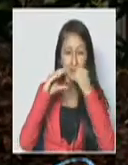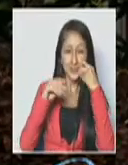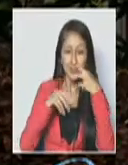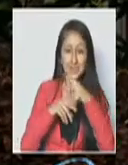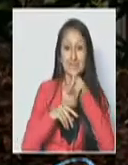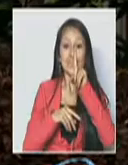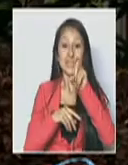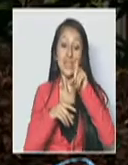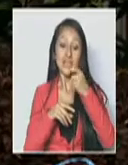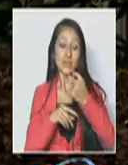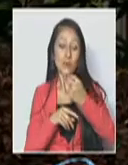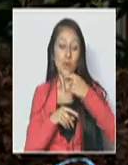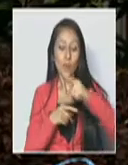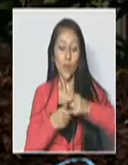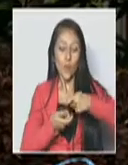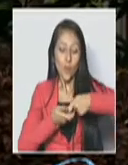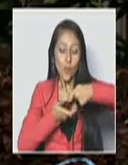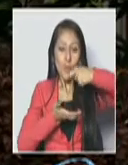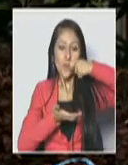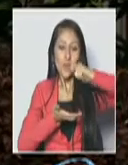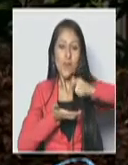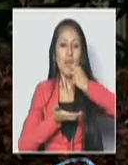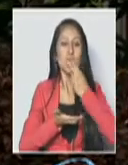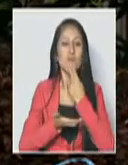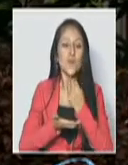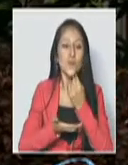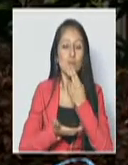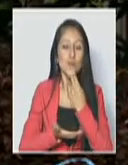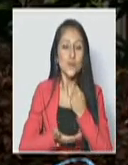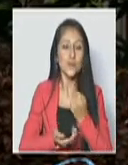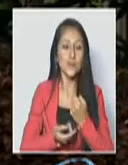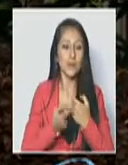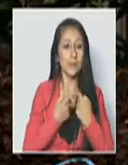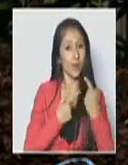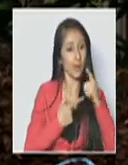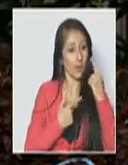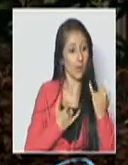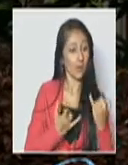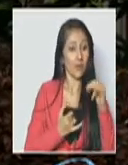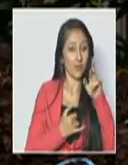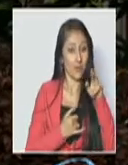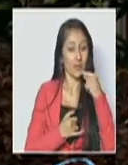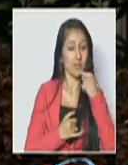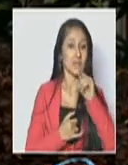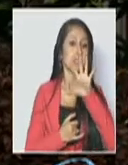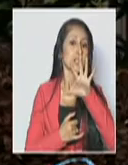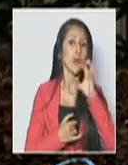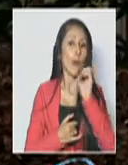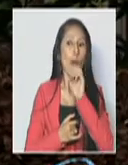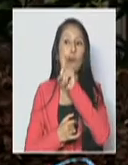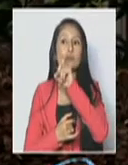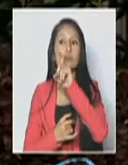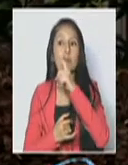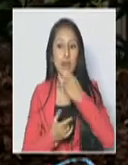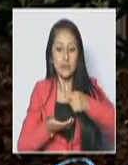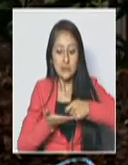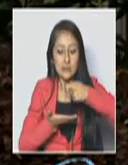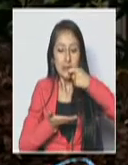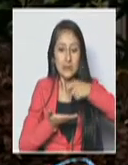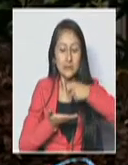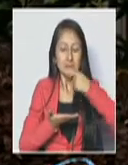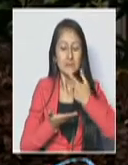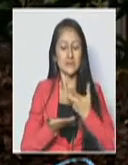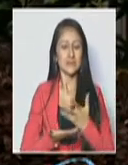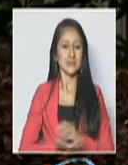6 cucharadas de azúcar pero no dijeron que el que el que la contraparte que estaban poniendo ahí tiene 5 una una